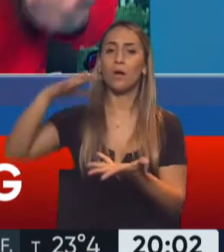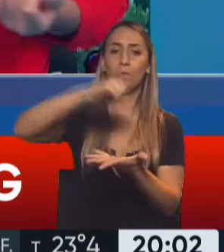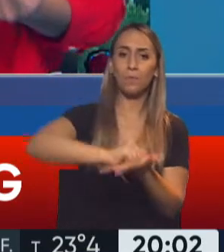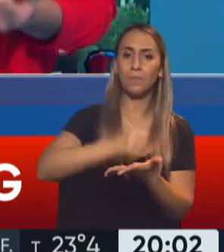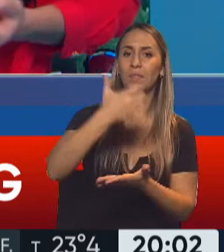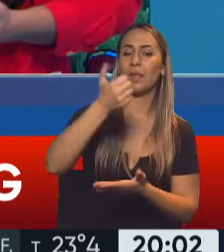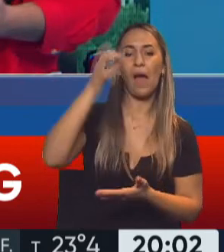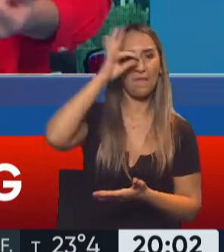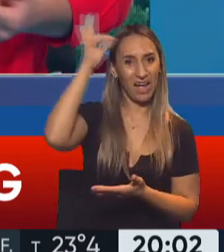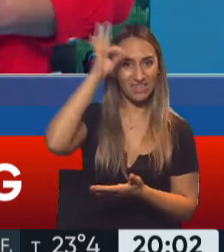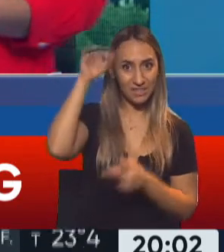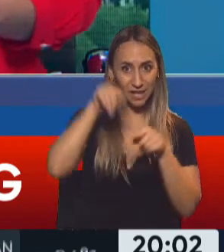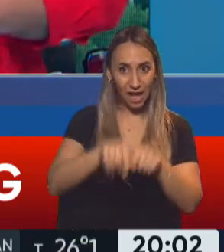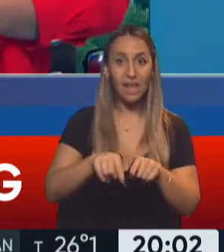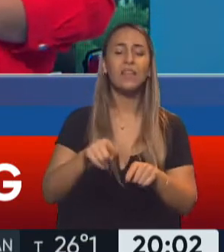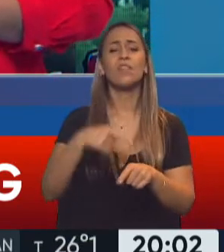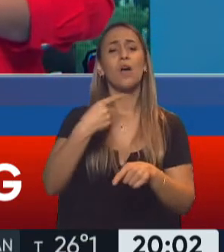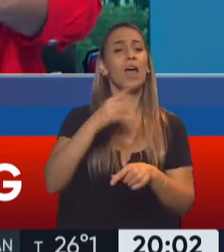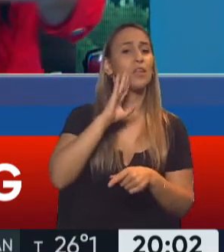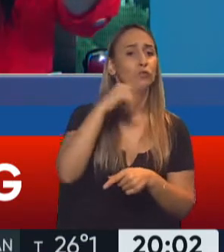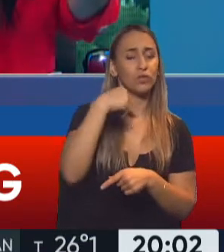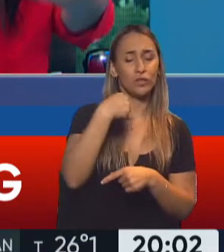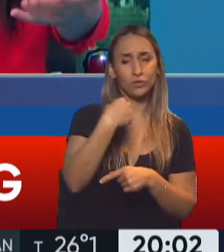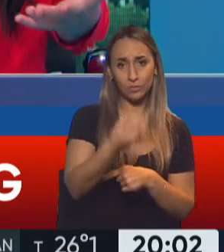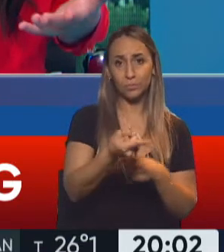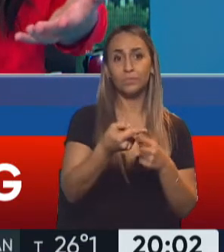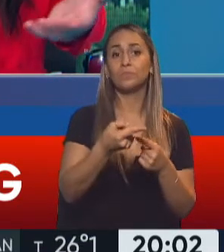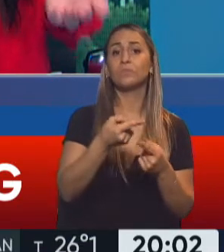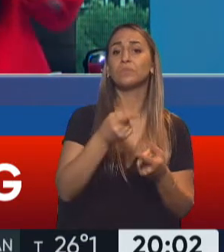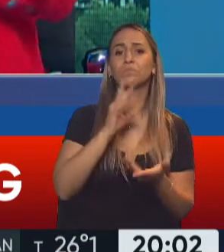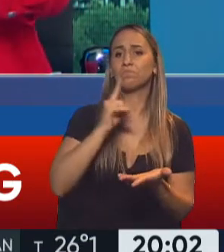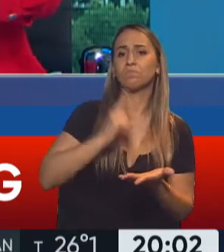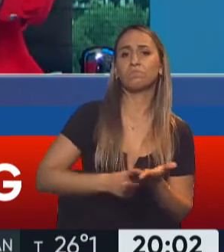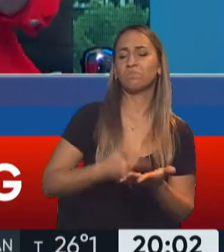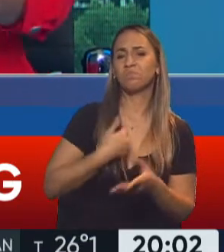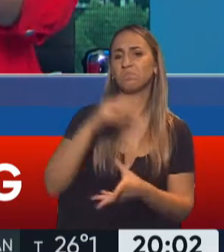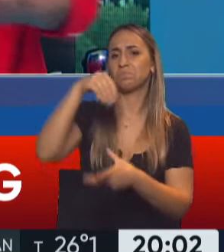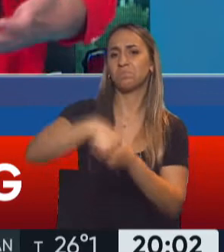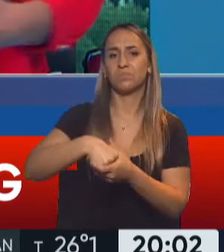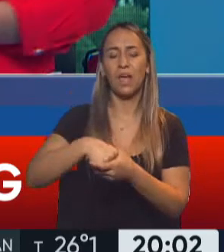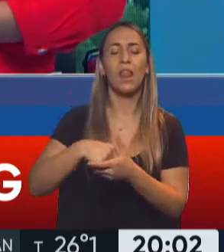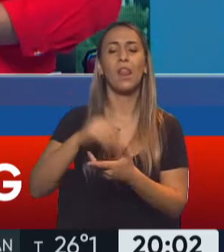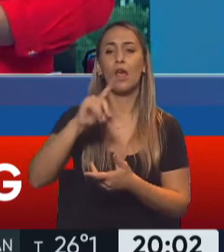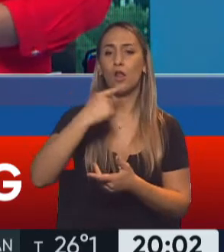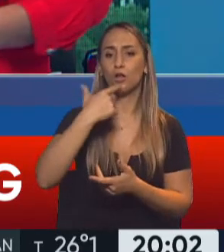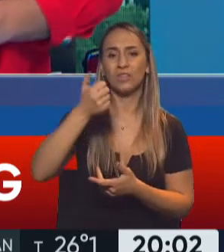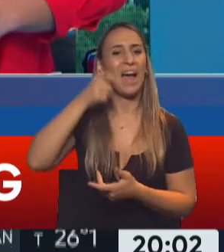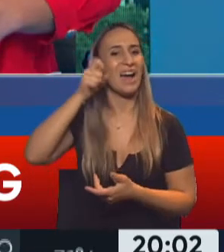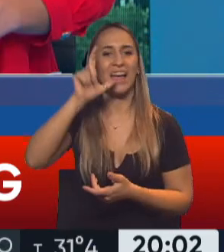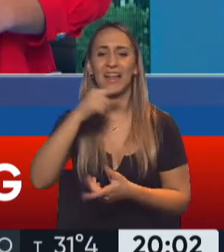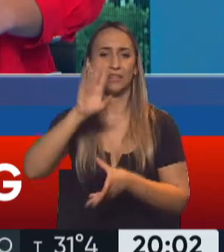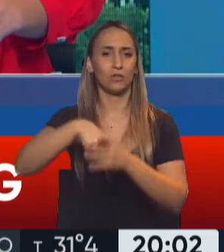Luego Estados Unidos los Juegos siguientes definió que no iba a participar en Los Ángeles. Bueno, publicidades políticas